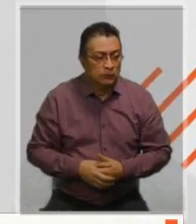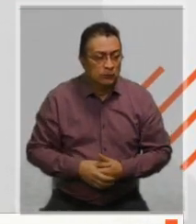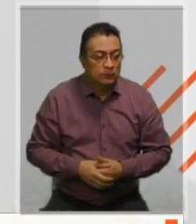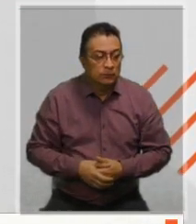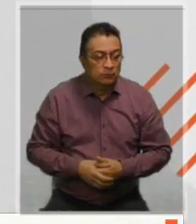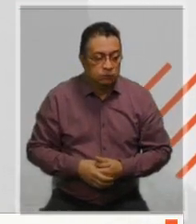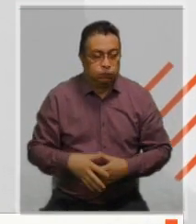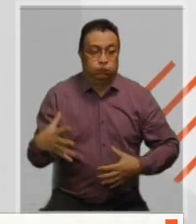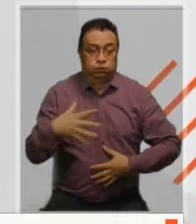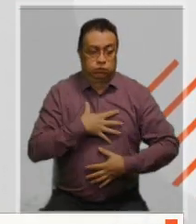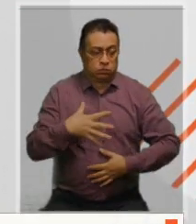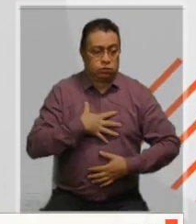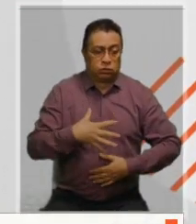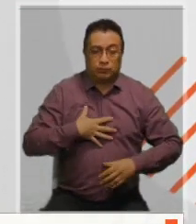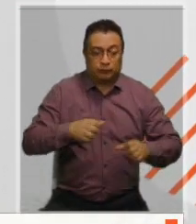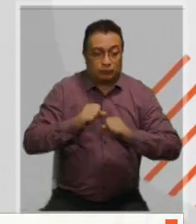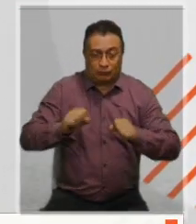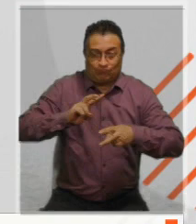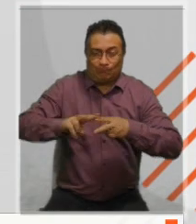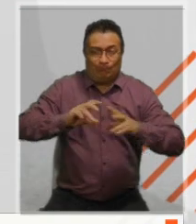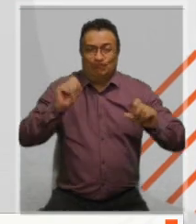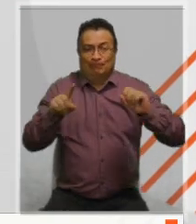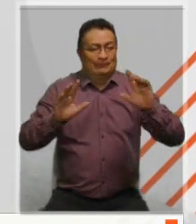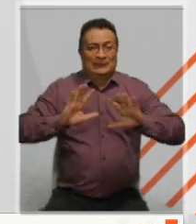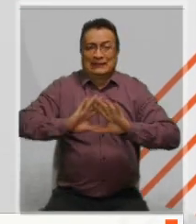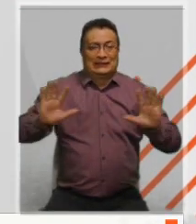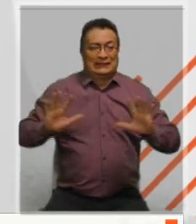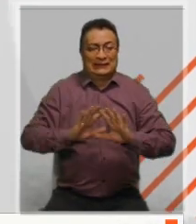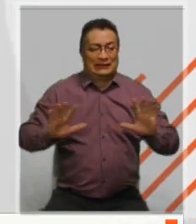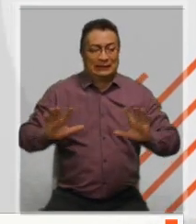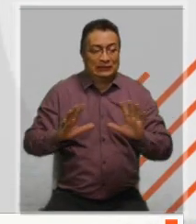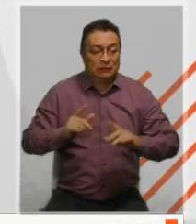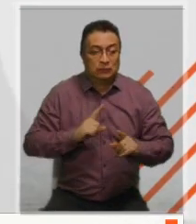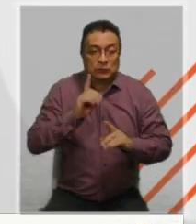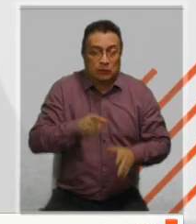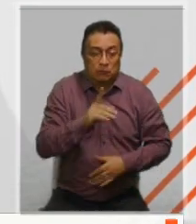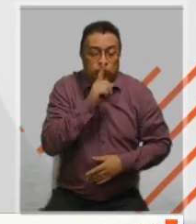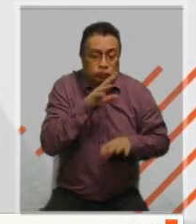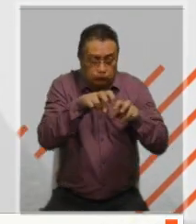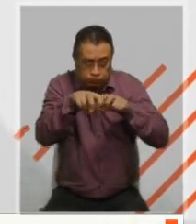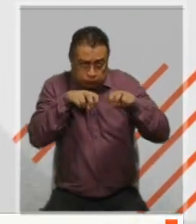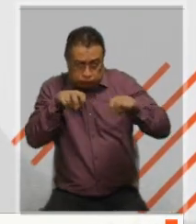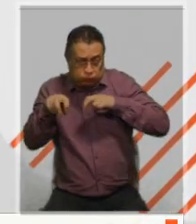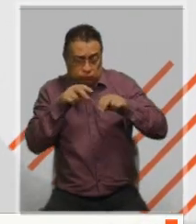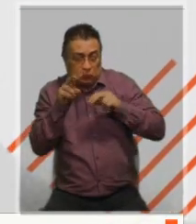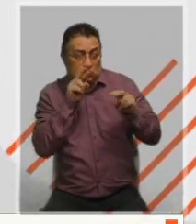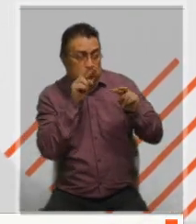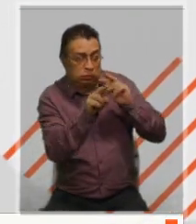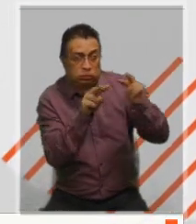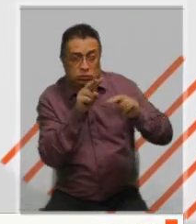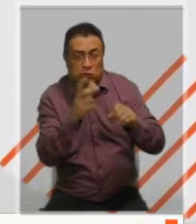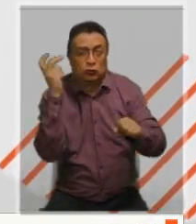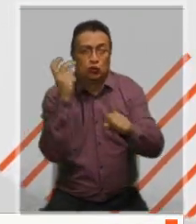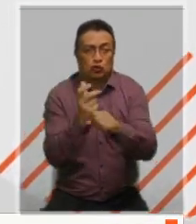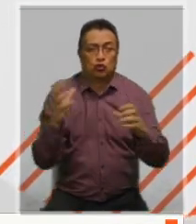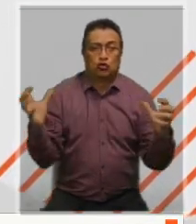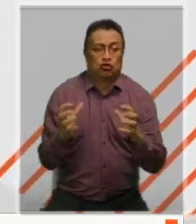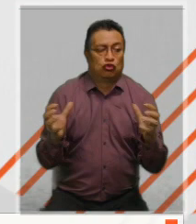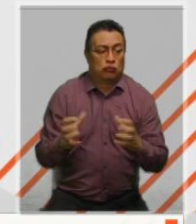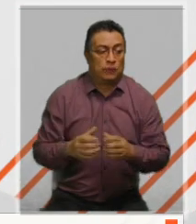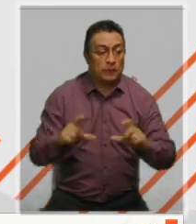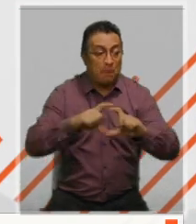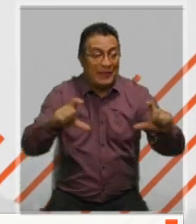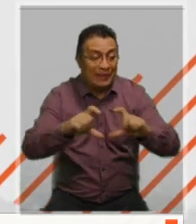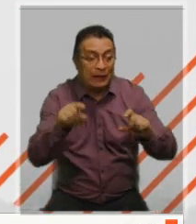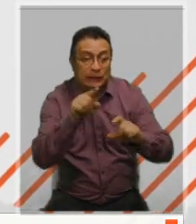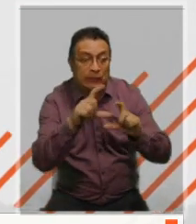Con terror y sin poder hacer absolutamente nada, solo les quedó resguardarse y ser testigos del violento robo. ¡Ay, la patente, la